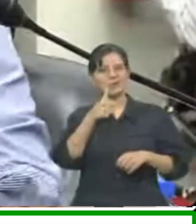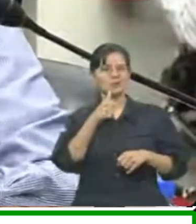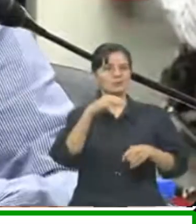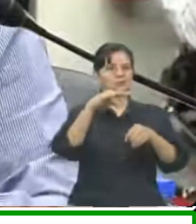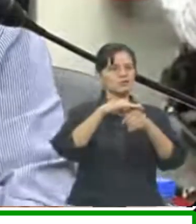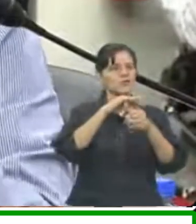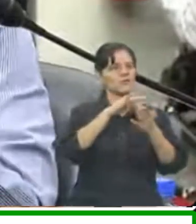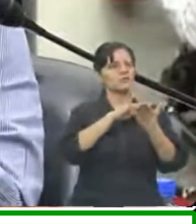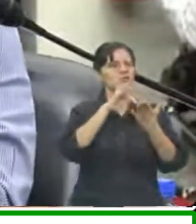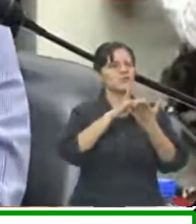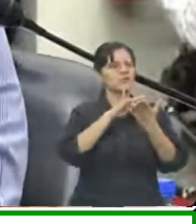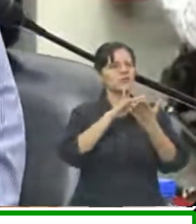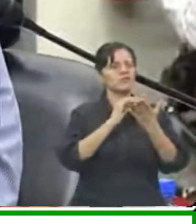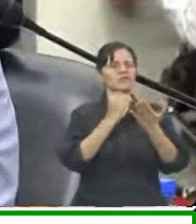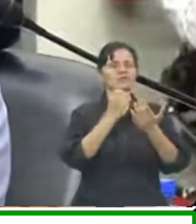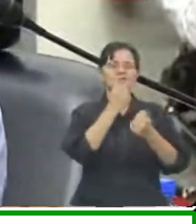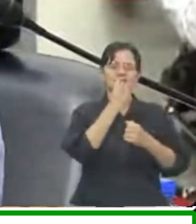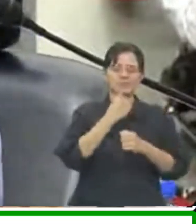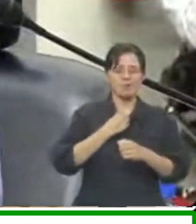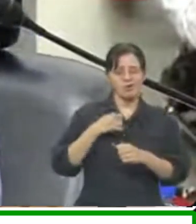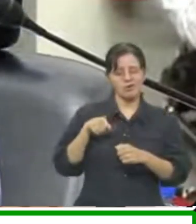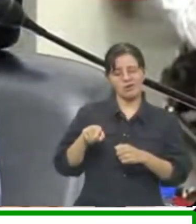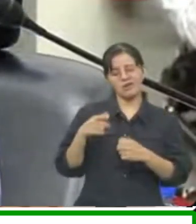Porque entonces estaríamos hablando de una